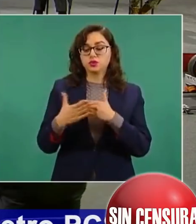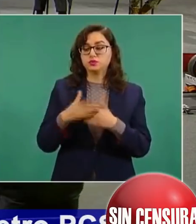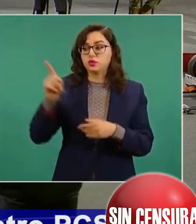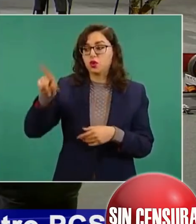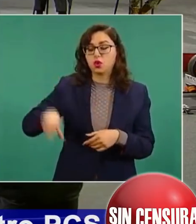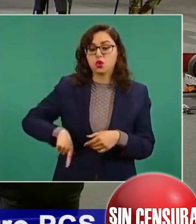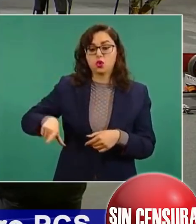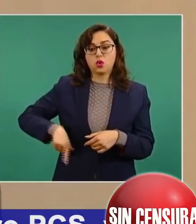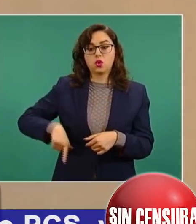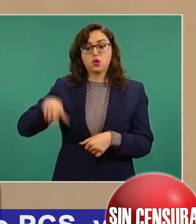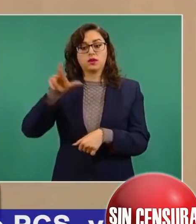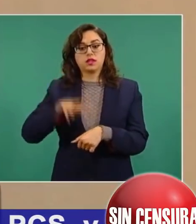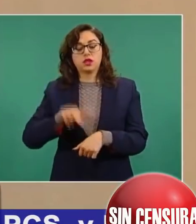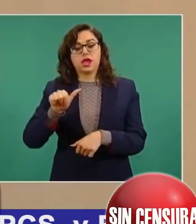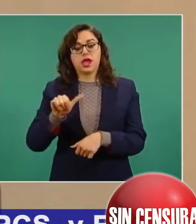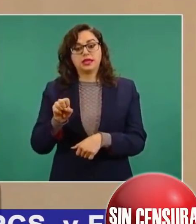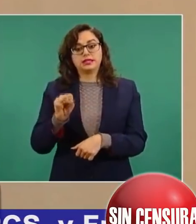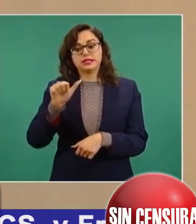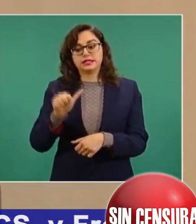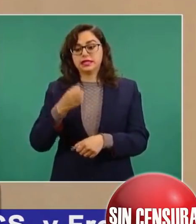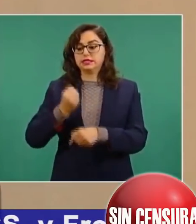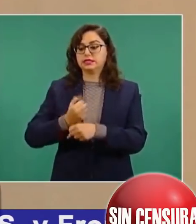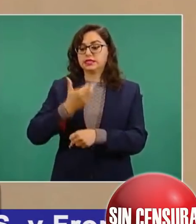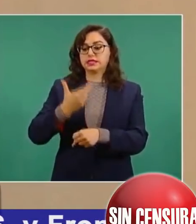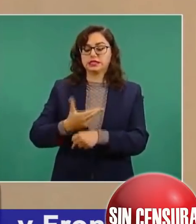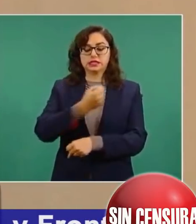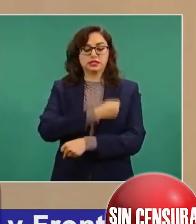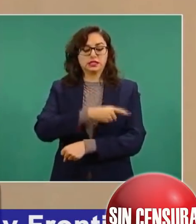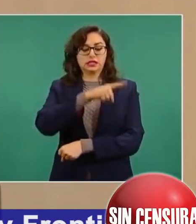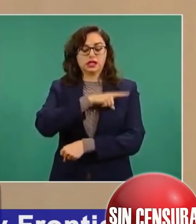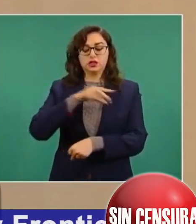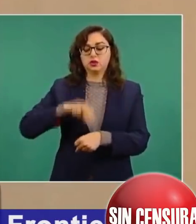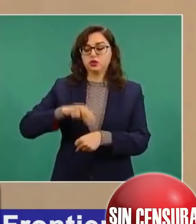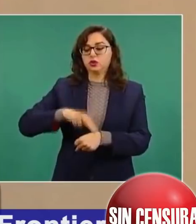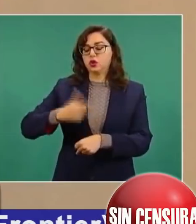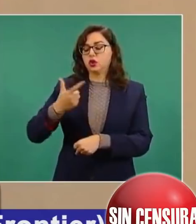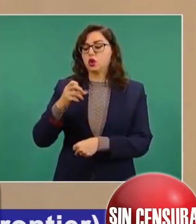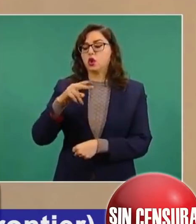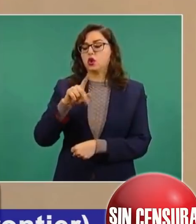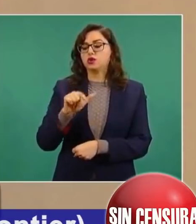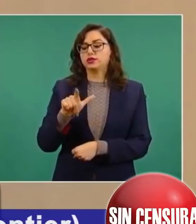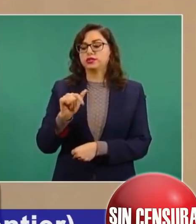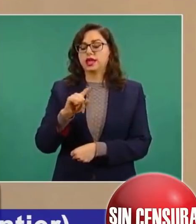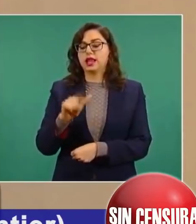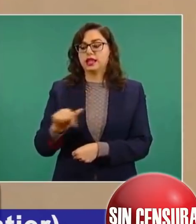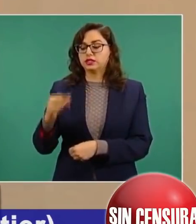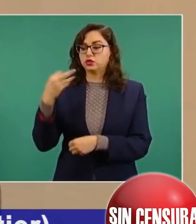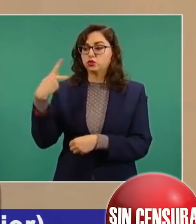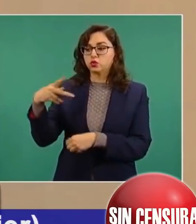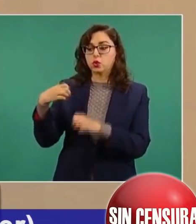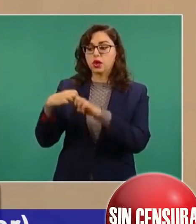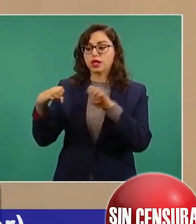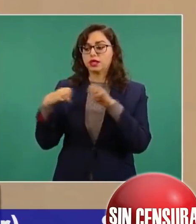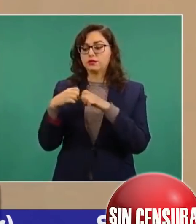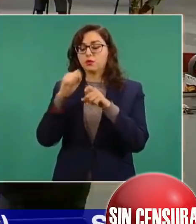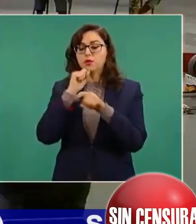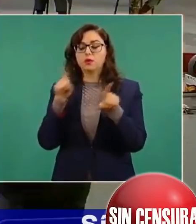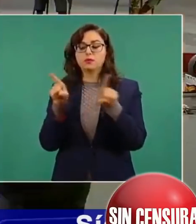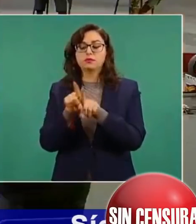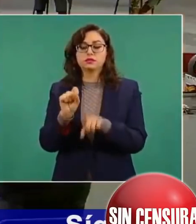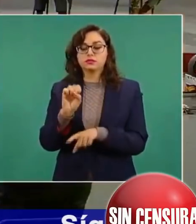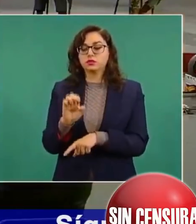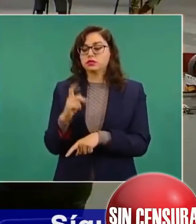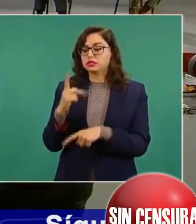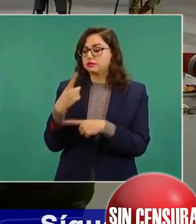gobernador Aiza, su secretario de Salud, el doctor González, y todo el equipo, y conjuntamente con la Secretaría de Educación